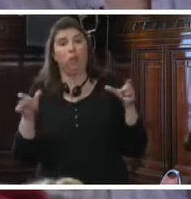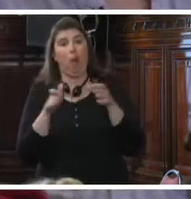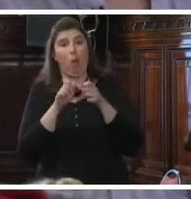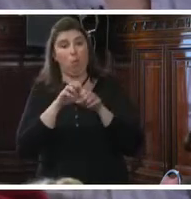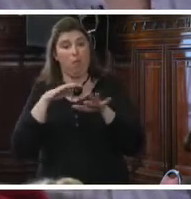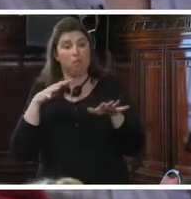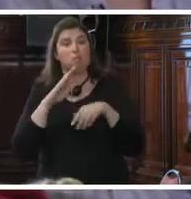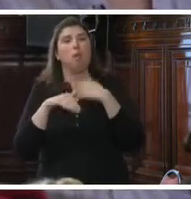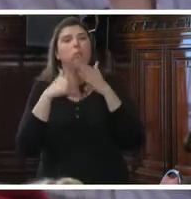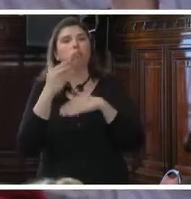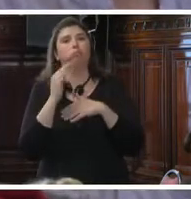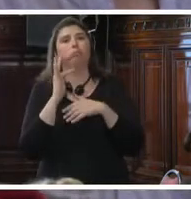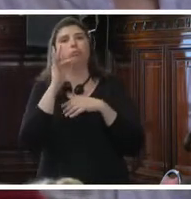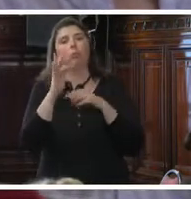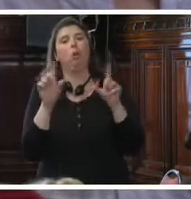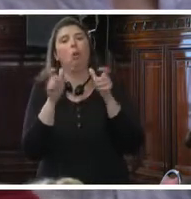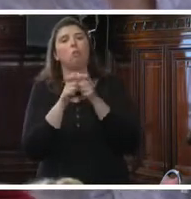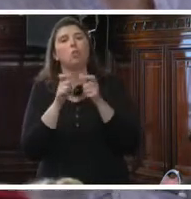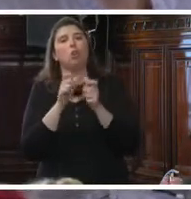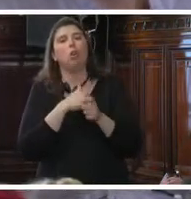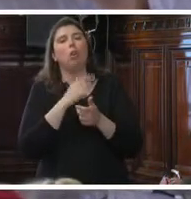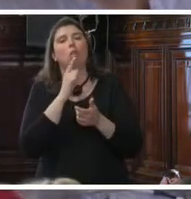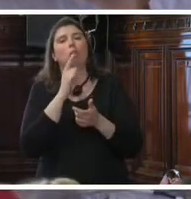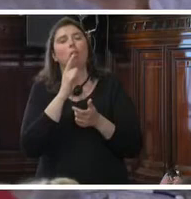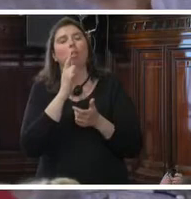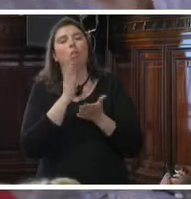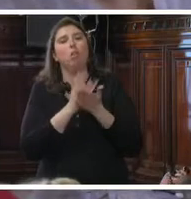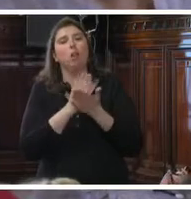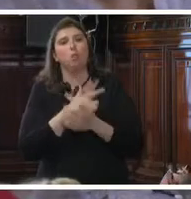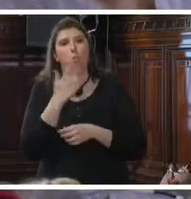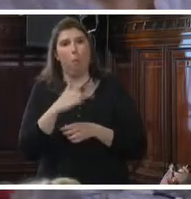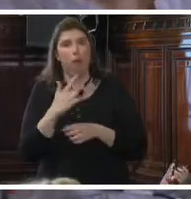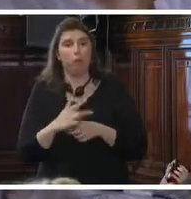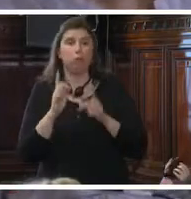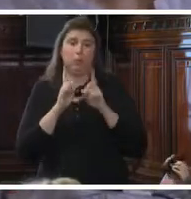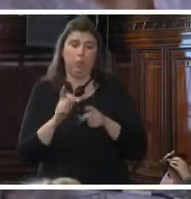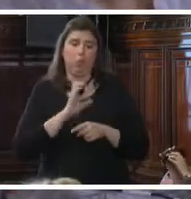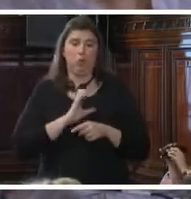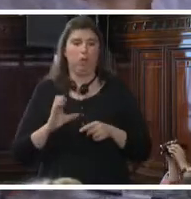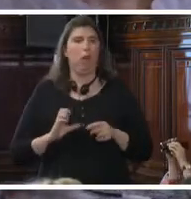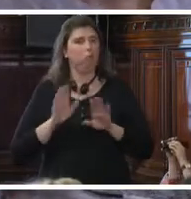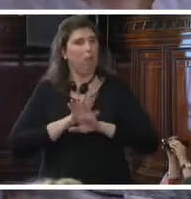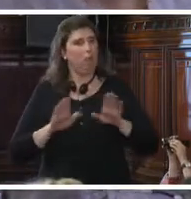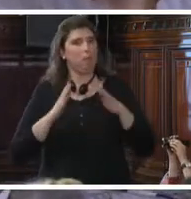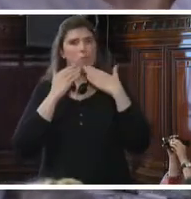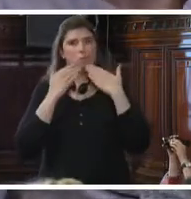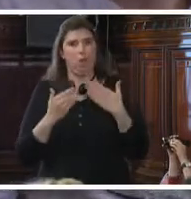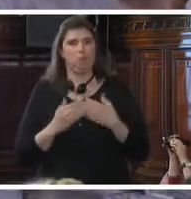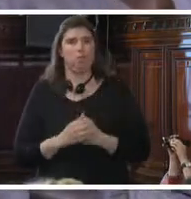futuras iniciativas de la Comisión Interamericana de Derechos Humanos y los Estados. Nada más, muchas gracias.